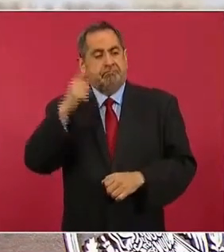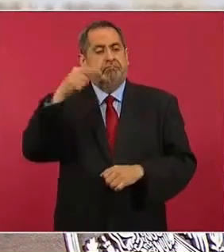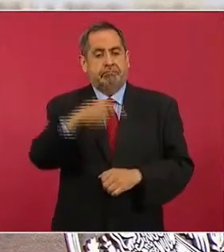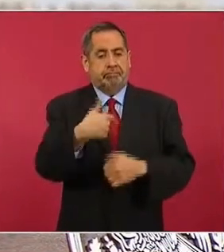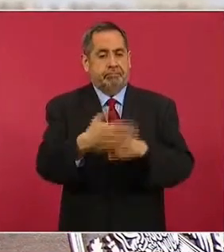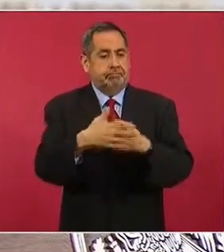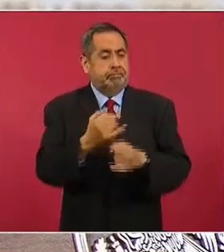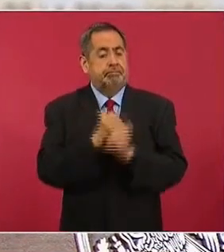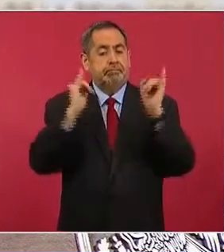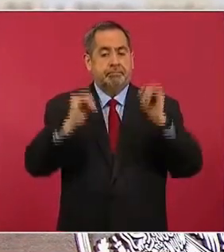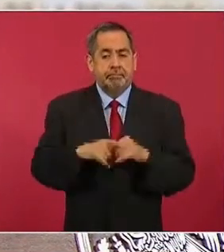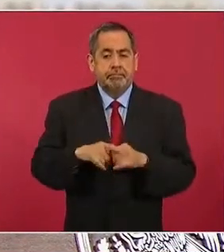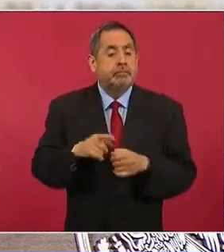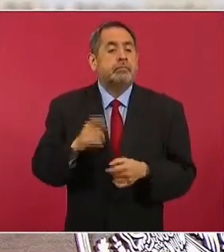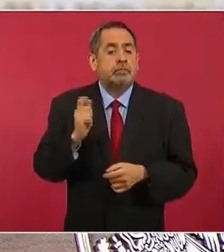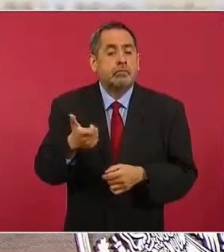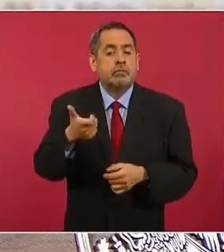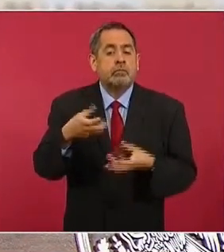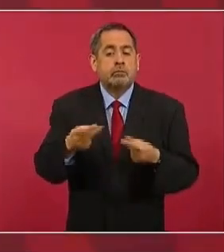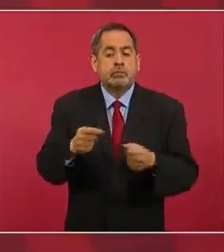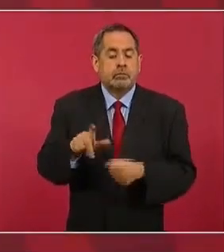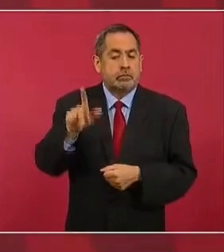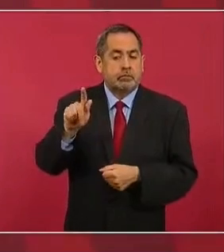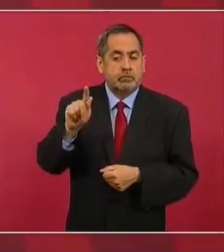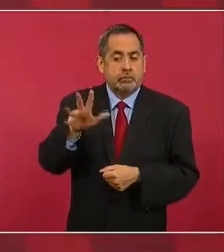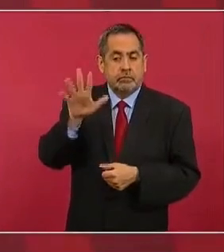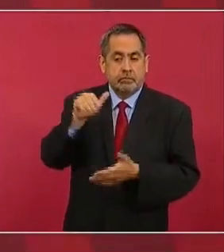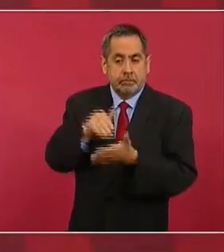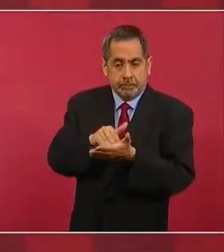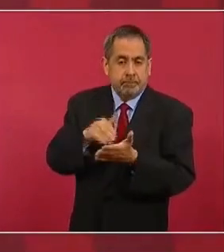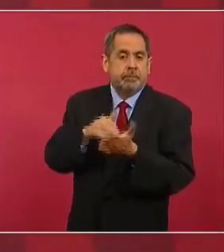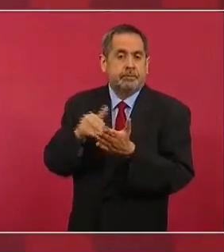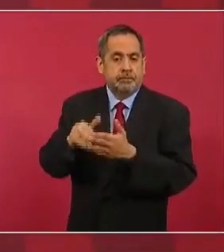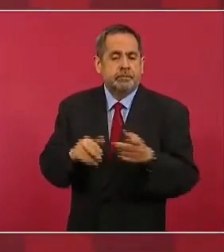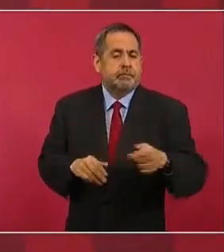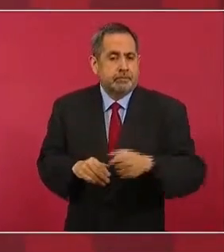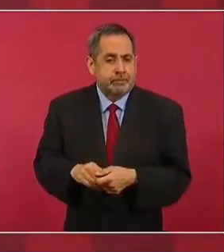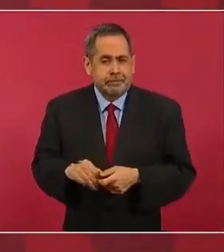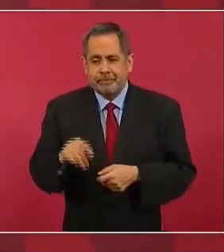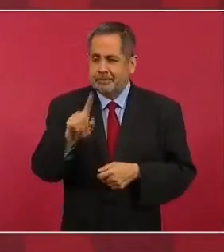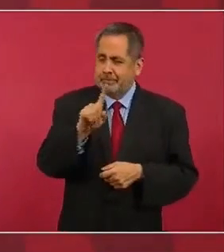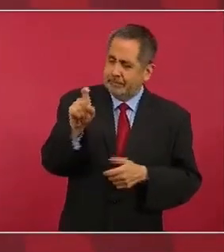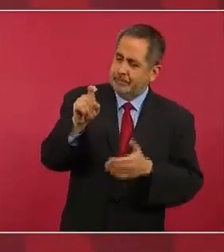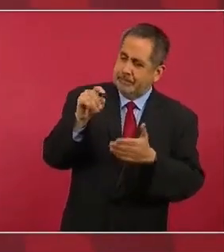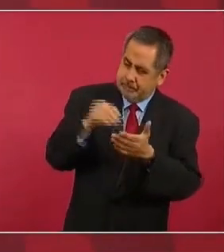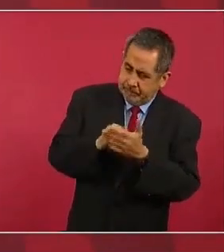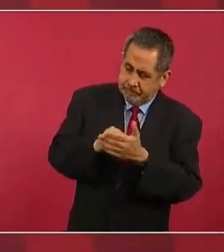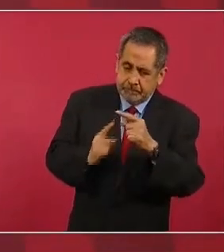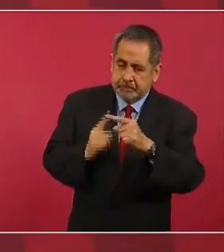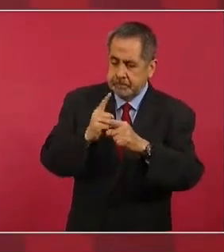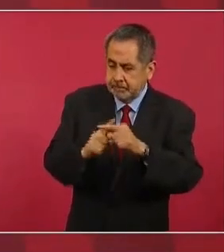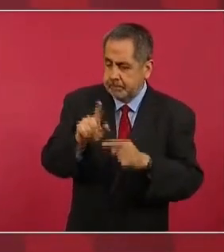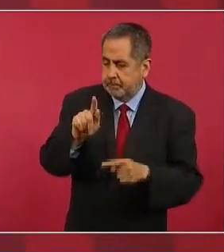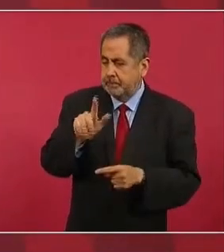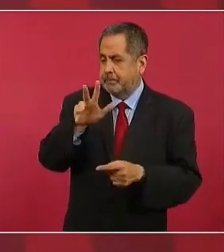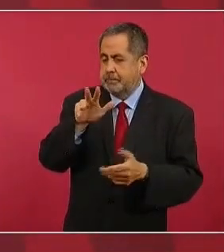en 75,000 millones. Entonces 100,000 más 75 son